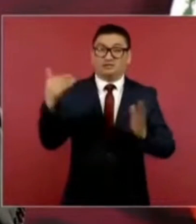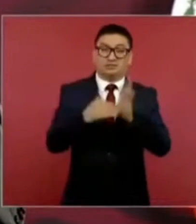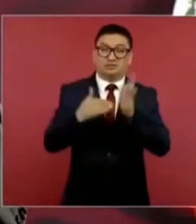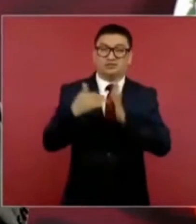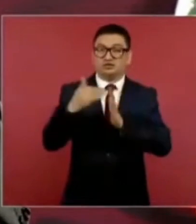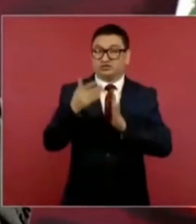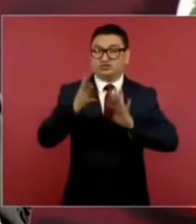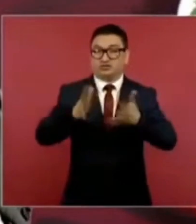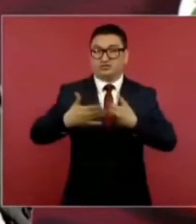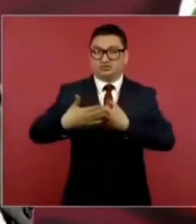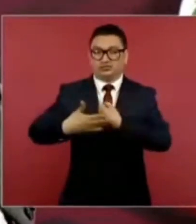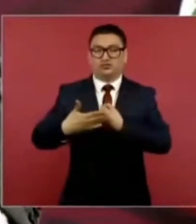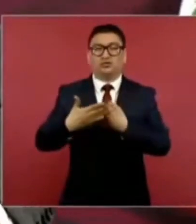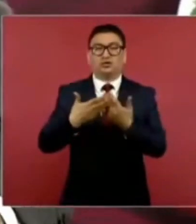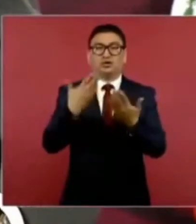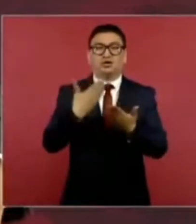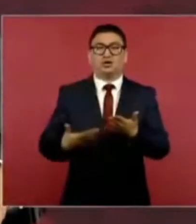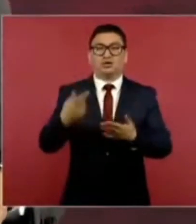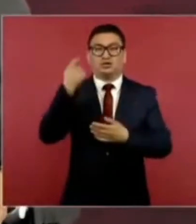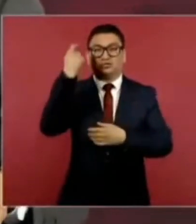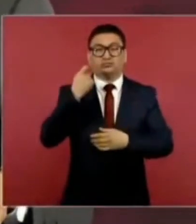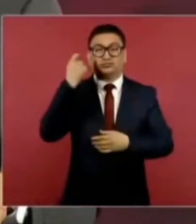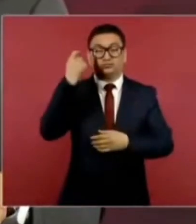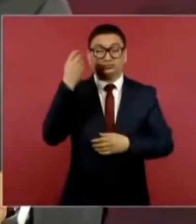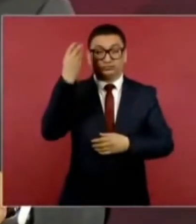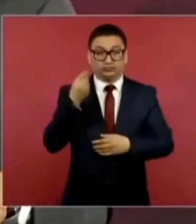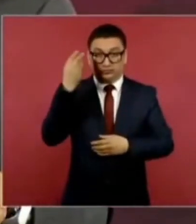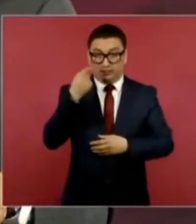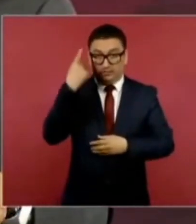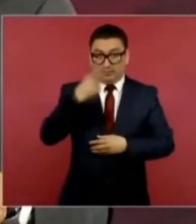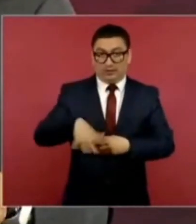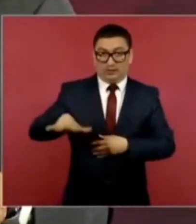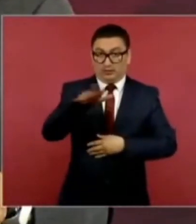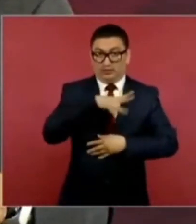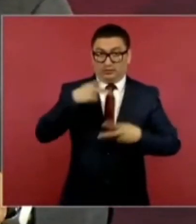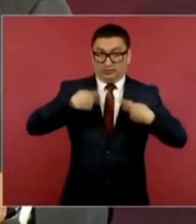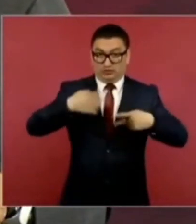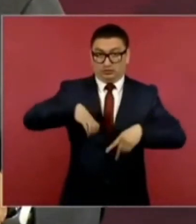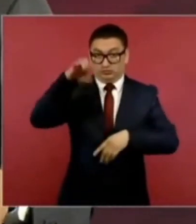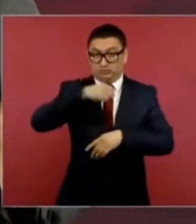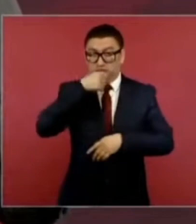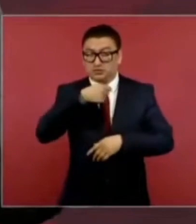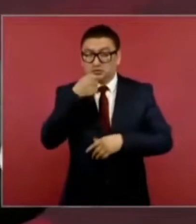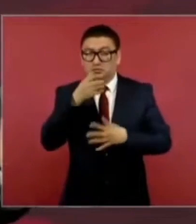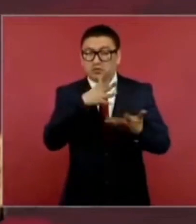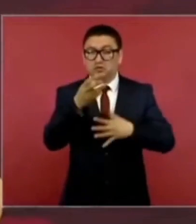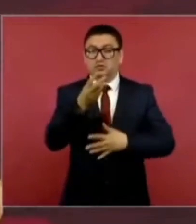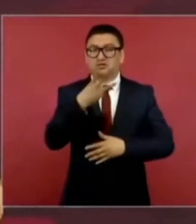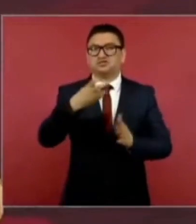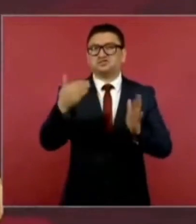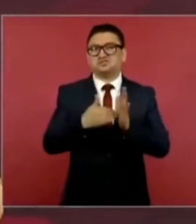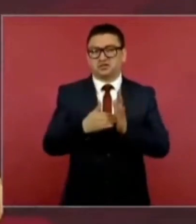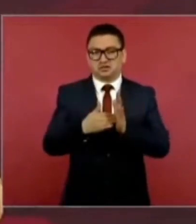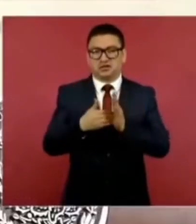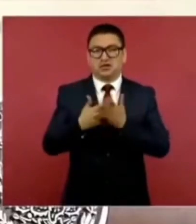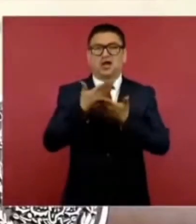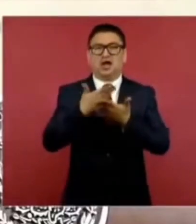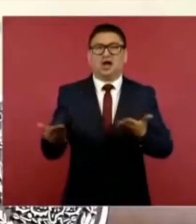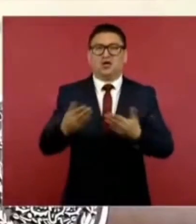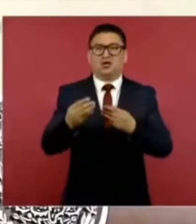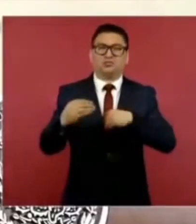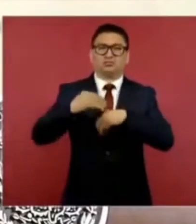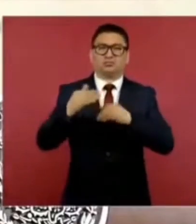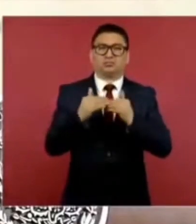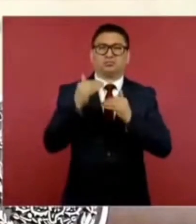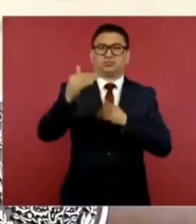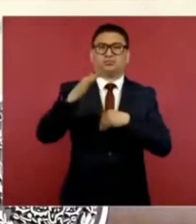¿Cuánto nos cuesta la pensión a los adultos mayores? Como 300,000. Ahora va a costar un poco más porque va